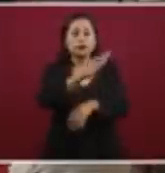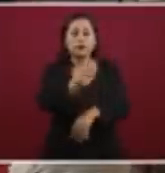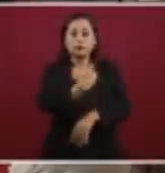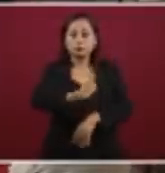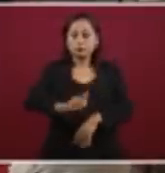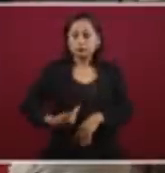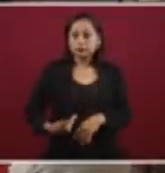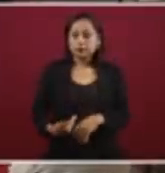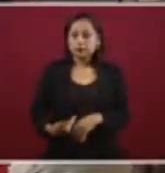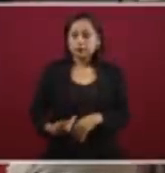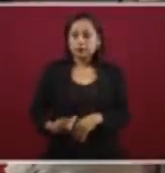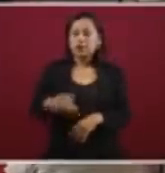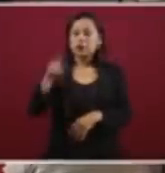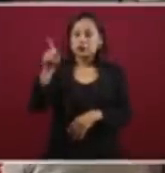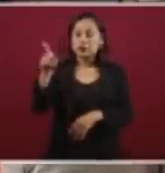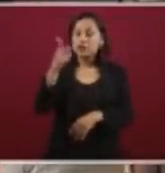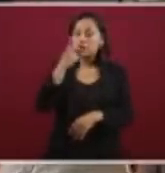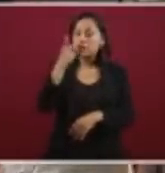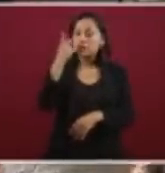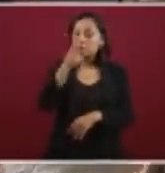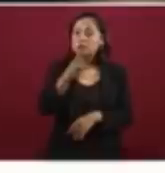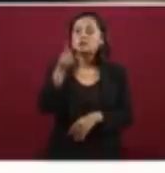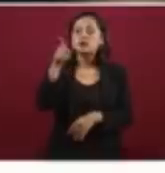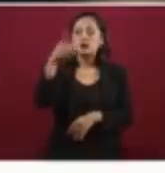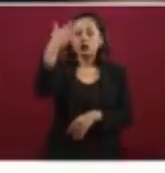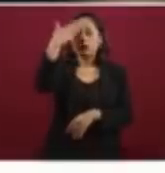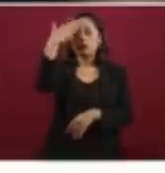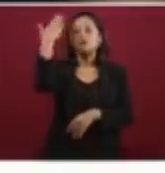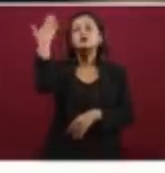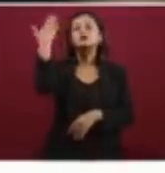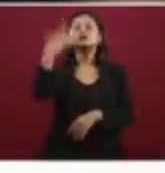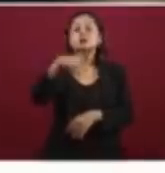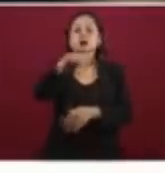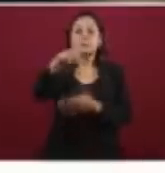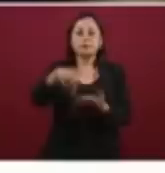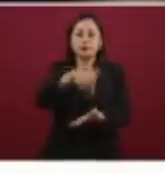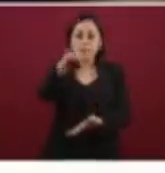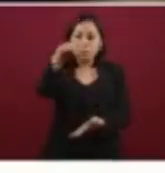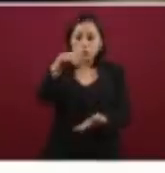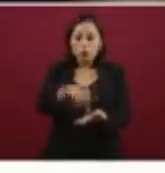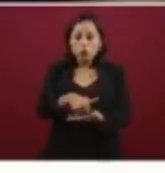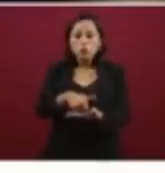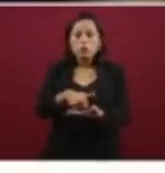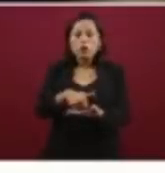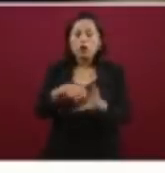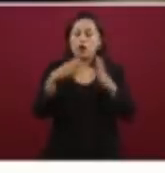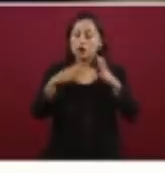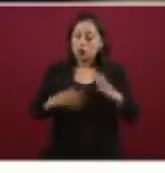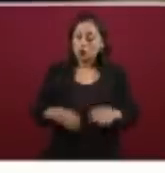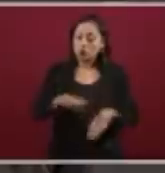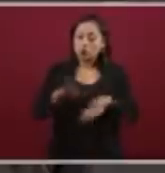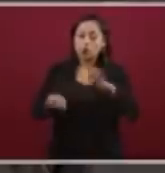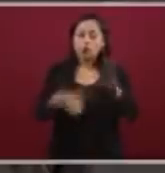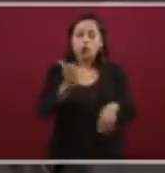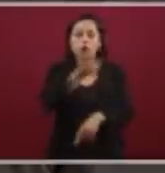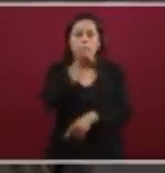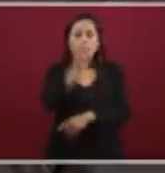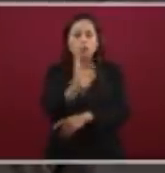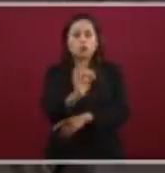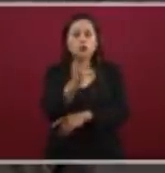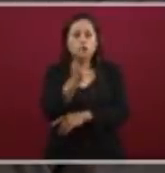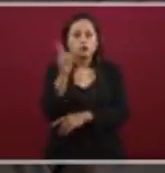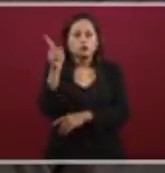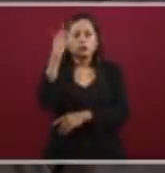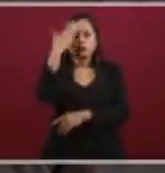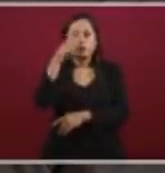dice que él tiene información importante sobre el lugar donde se encuentran los cuerpos de los 43 que esta información ya la